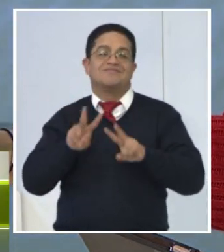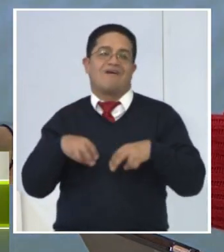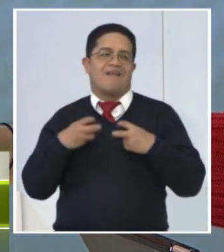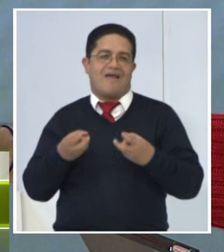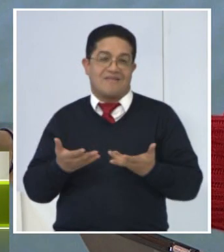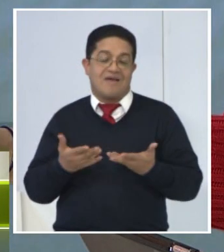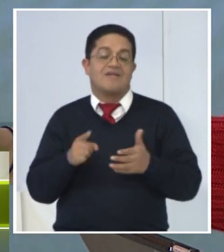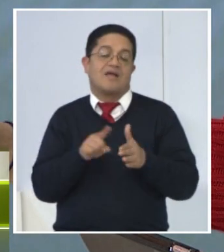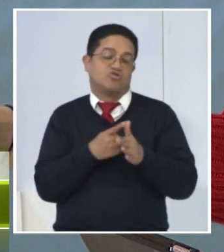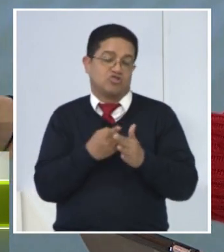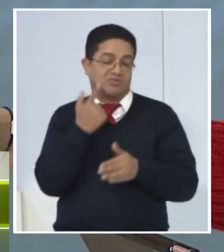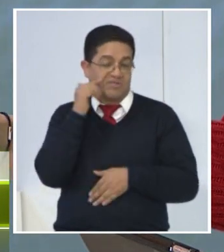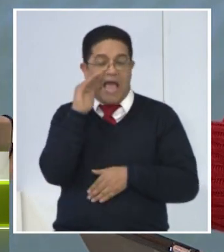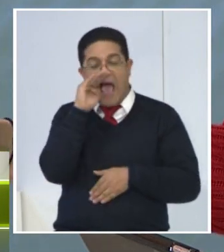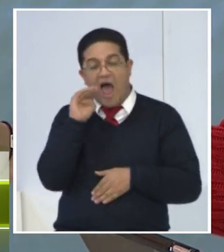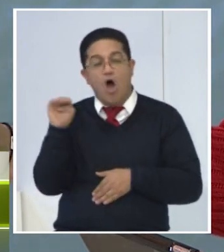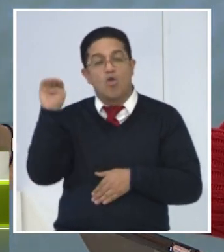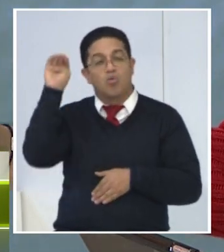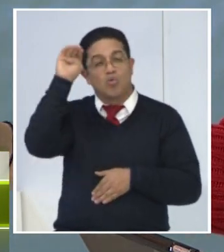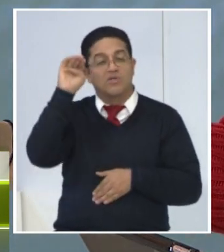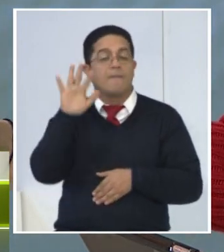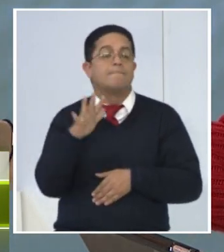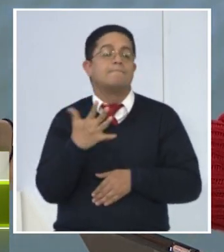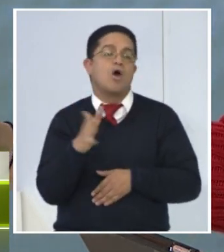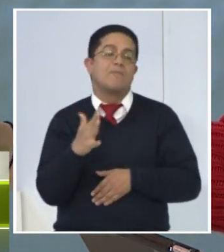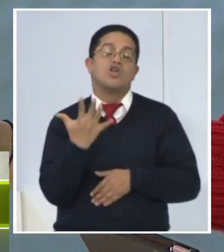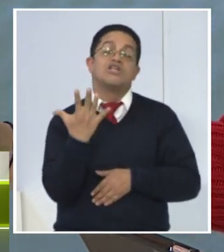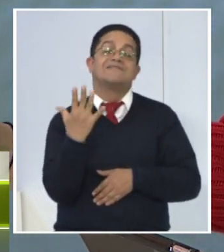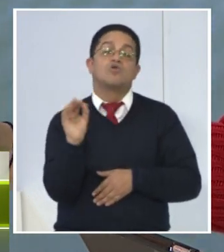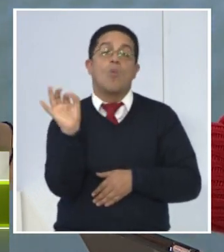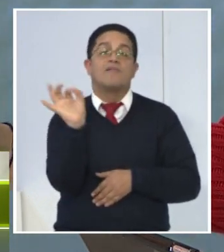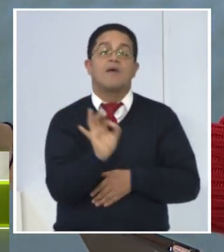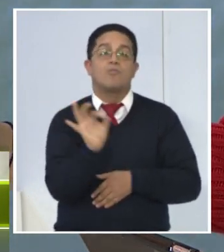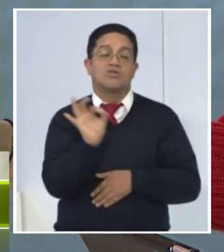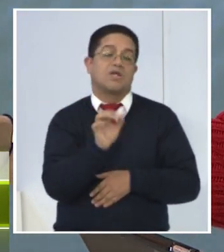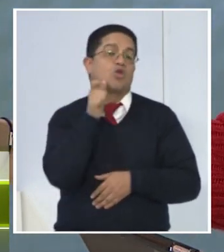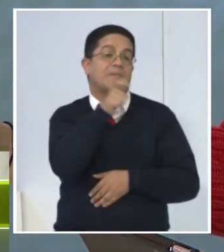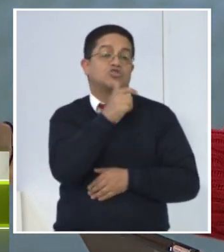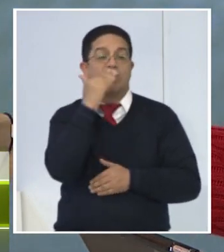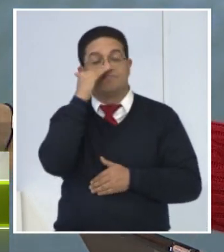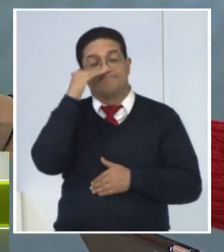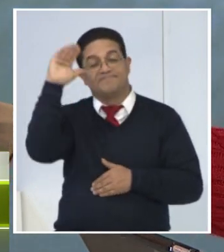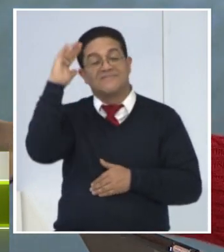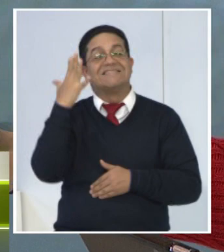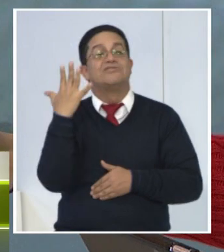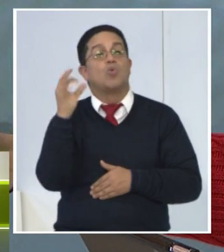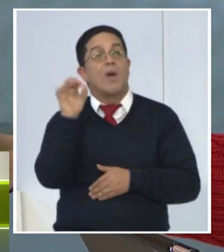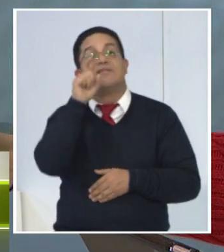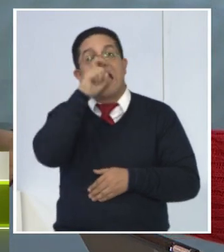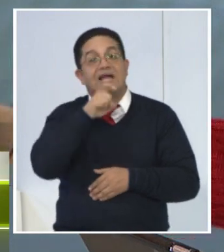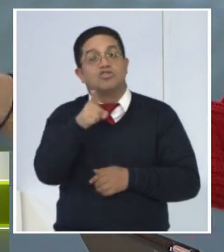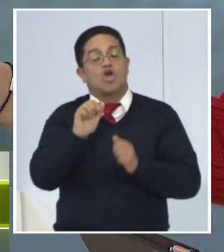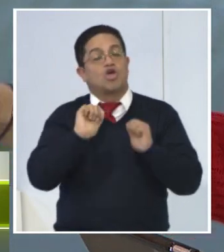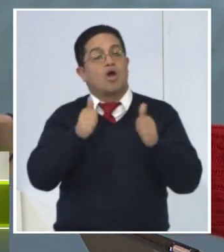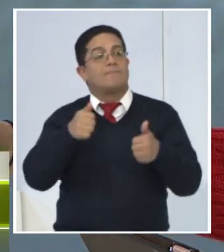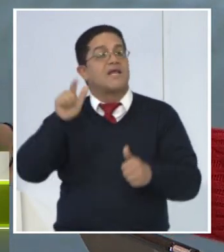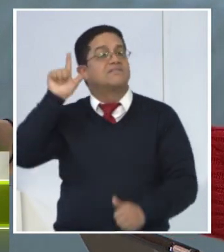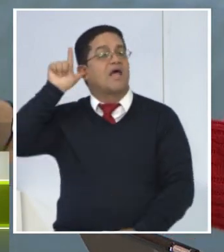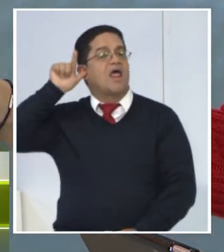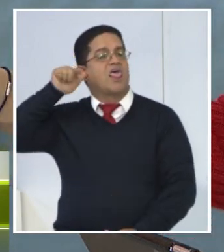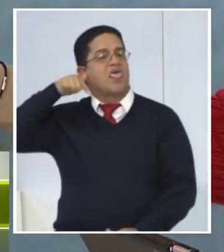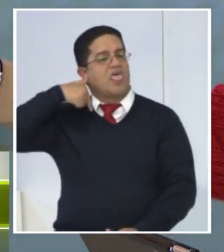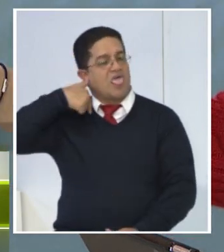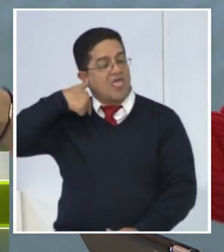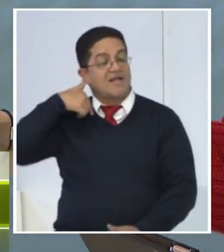estamos adultos, aproximadamente el 50% de las personas mayores de 50 años empiezan a tener cierto grado de pérdida auditiva